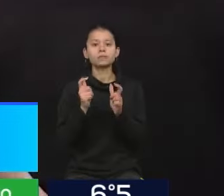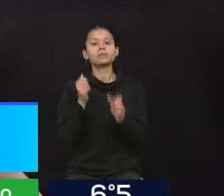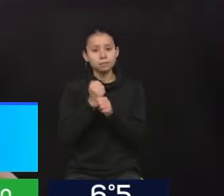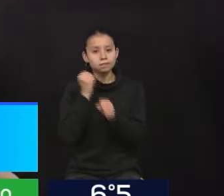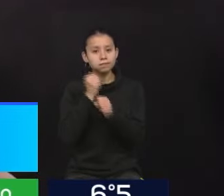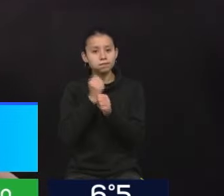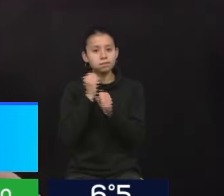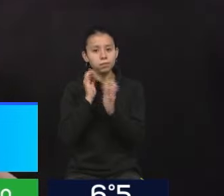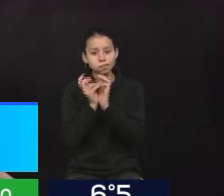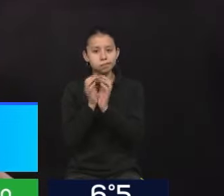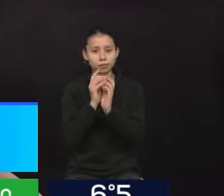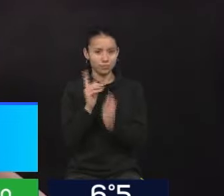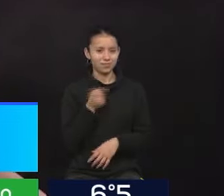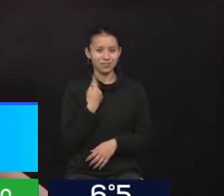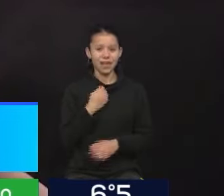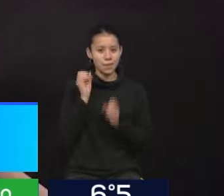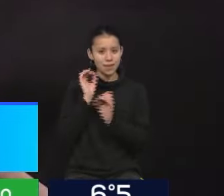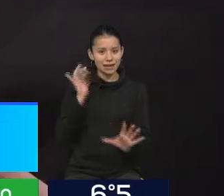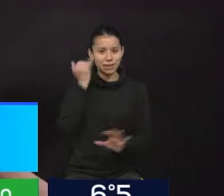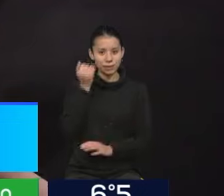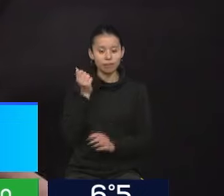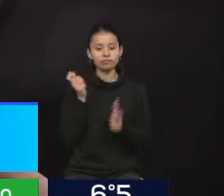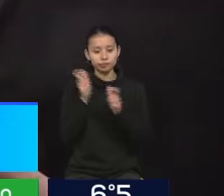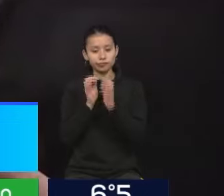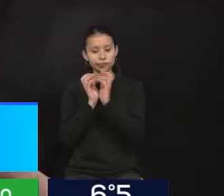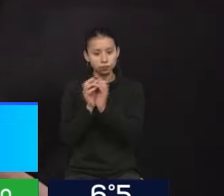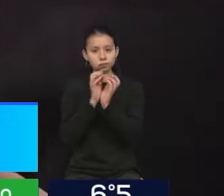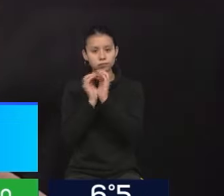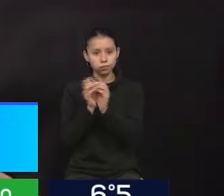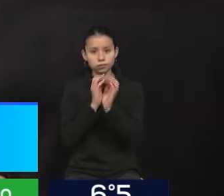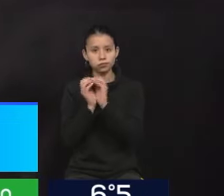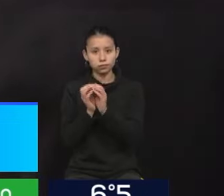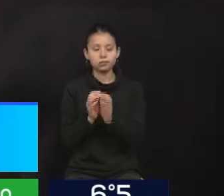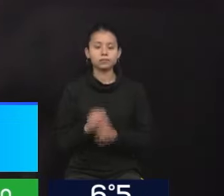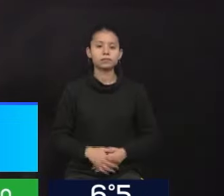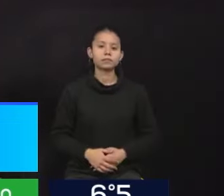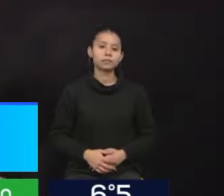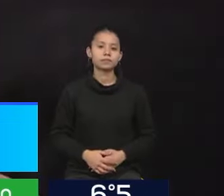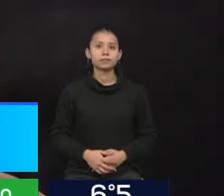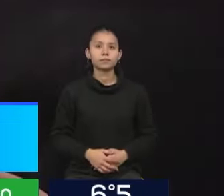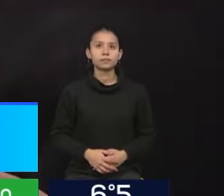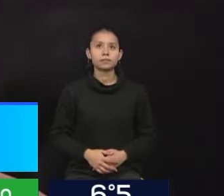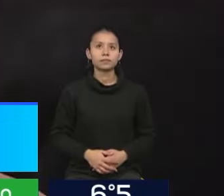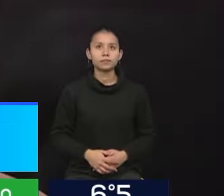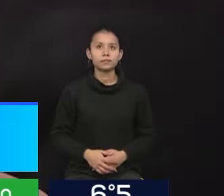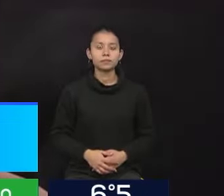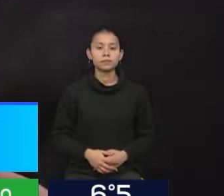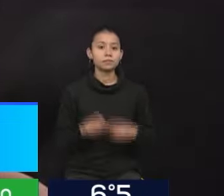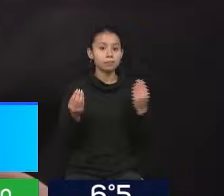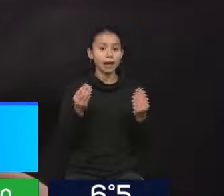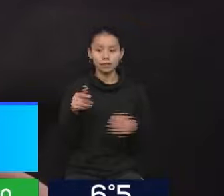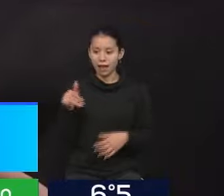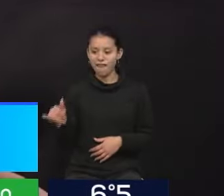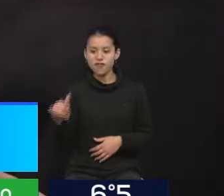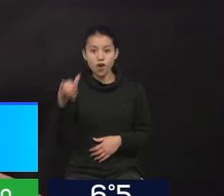a hacer, en el análisis previo de la posibilidad cierta de mantener el sistema